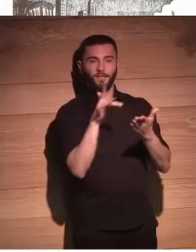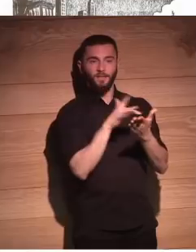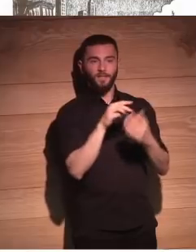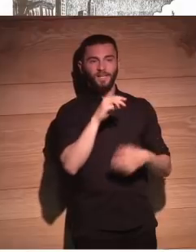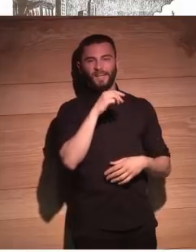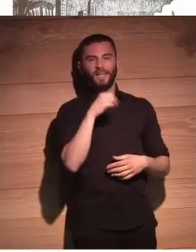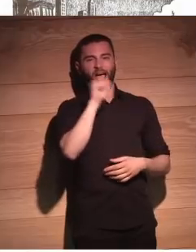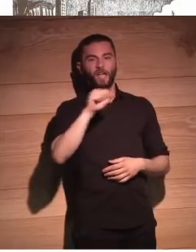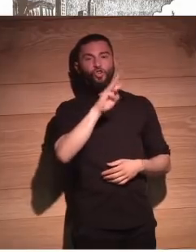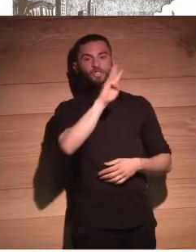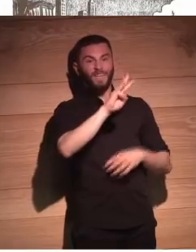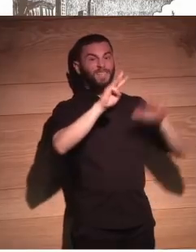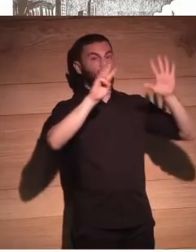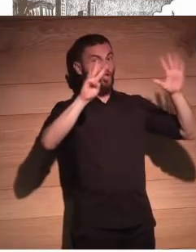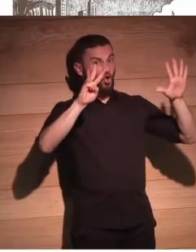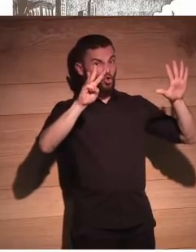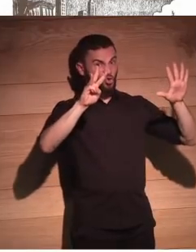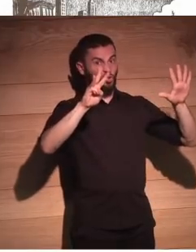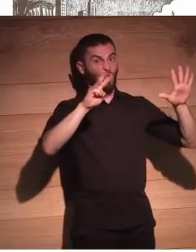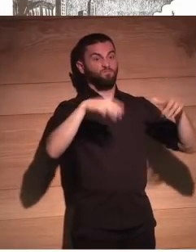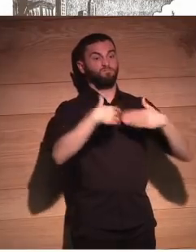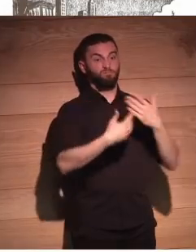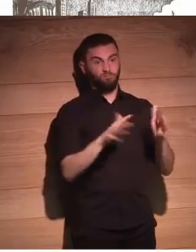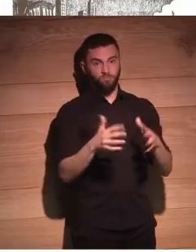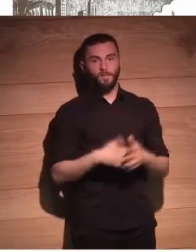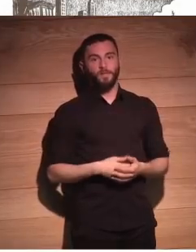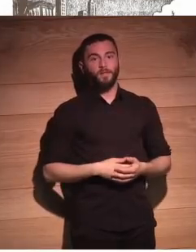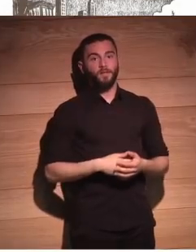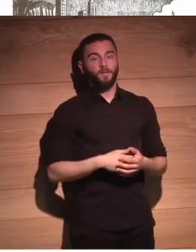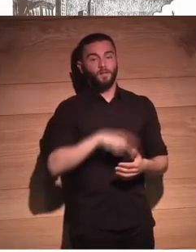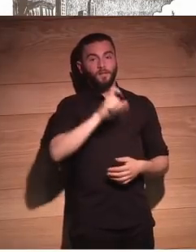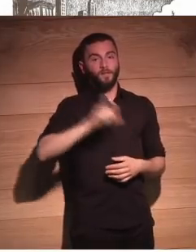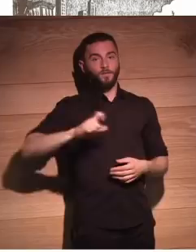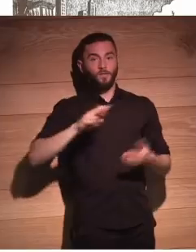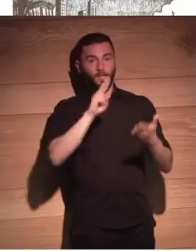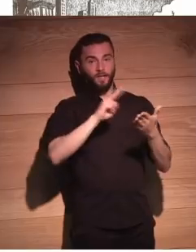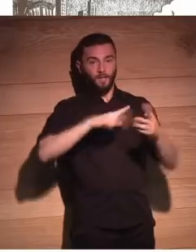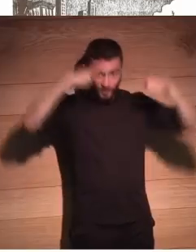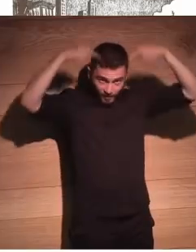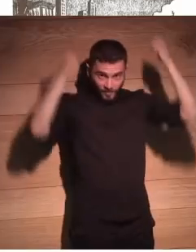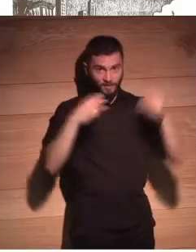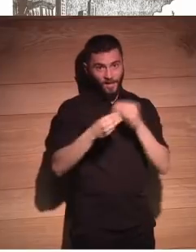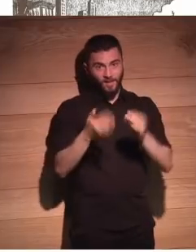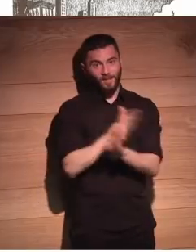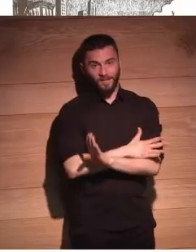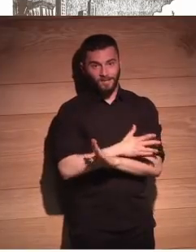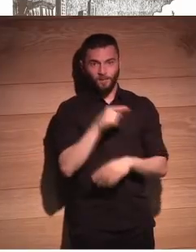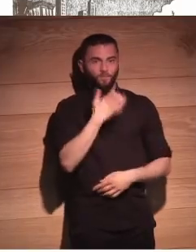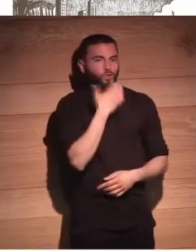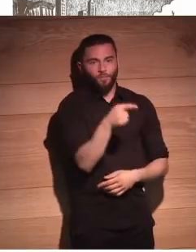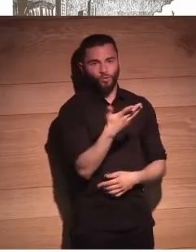del 38, 37. Es decir, lo que estaba leyendo esta gente antes de hacer Batman, por ejemplo, este